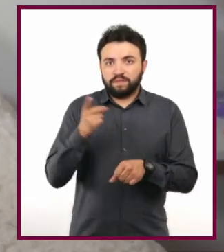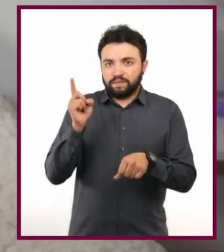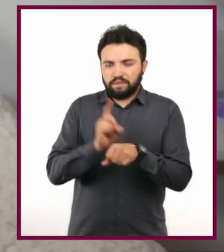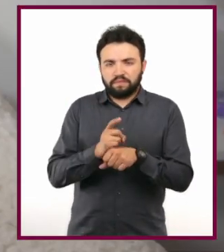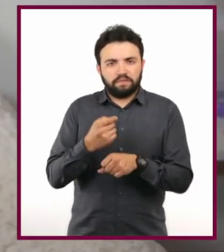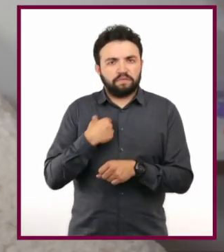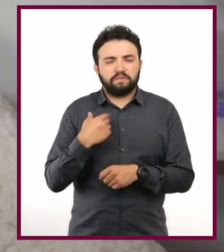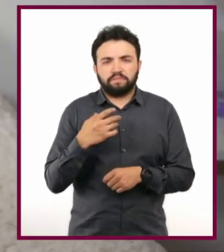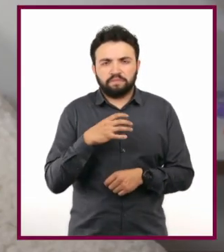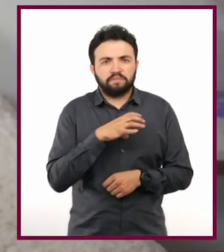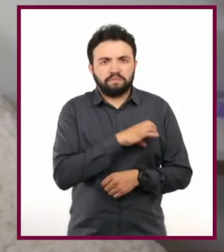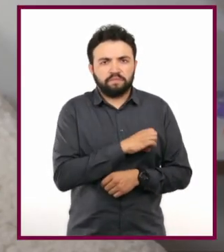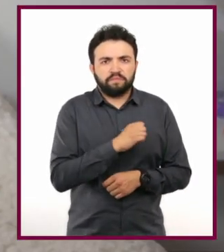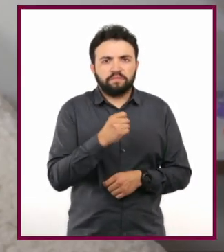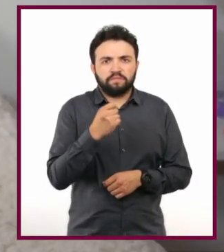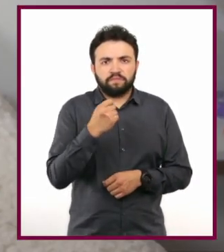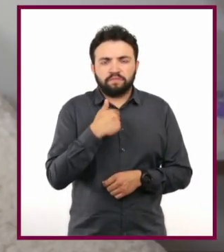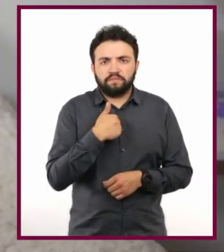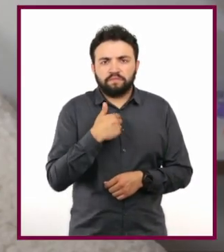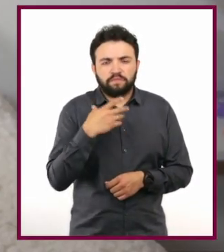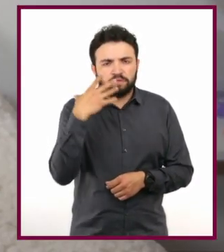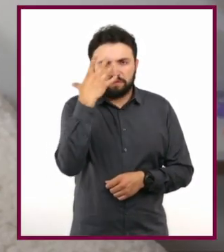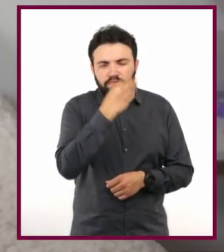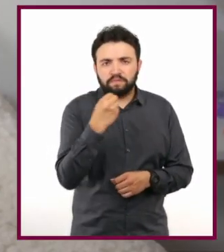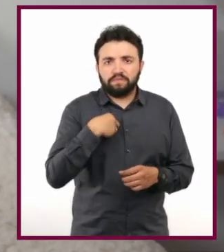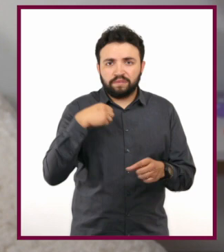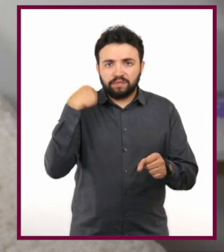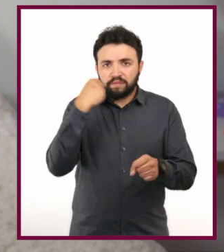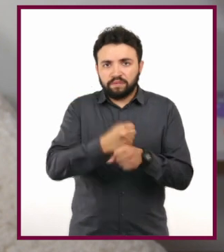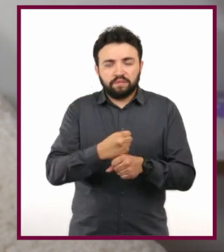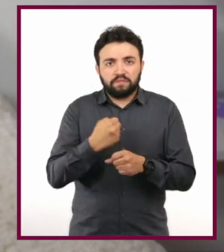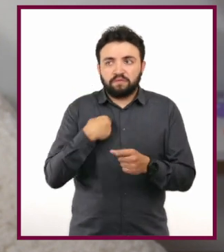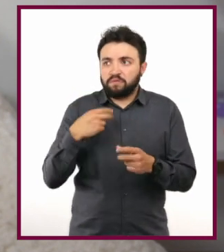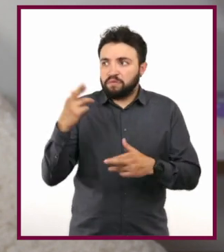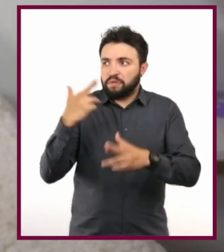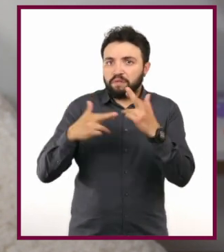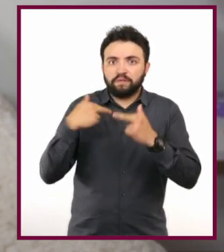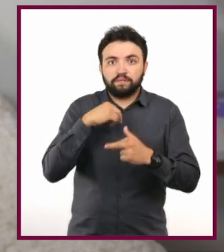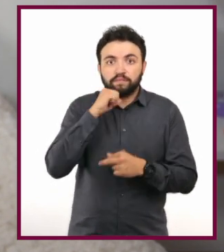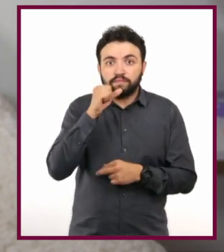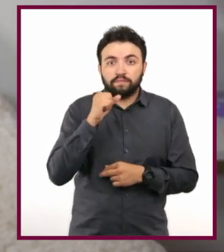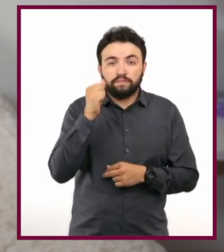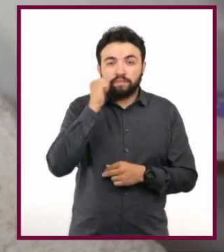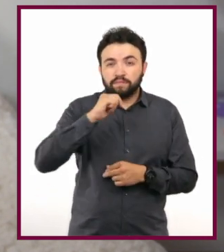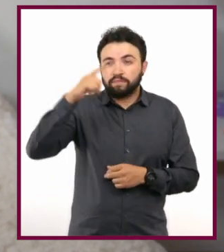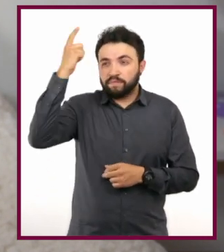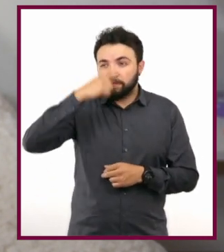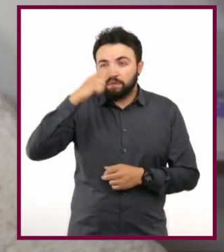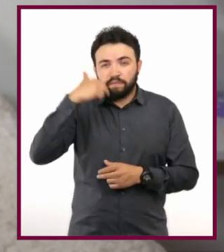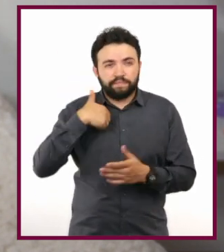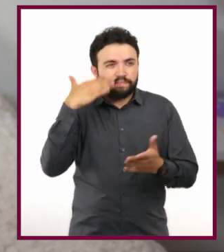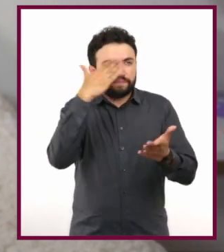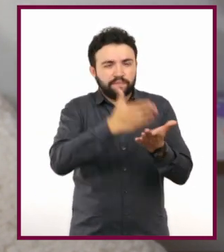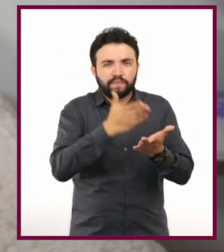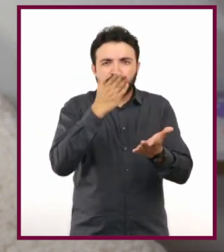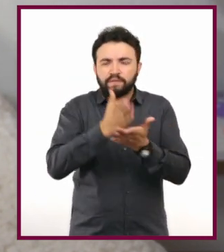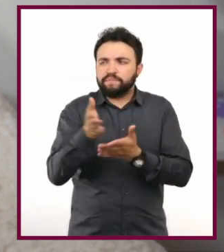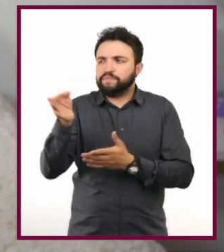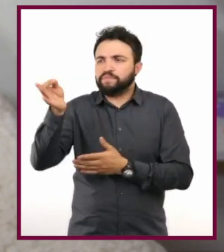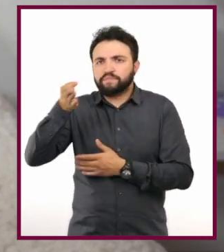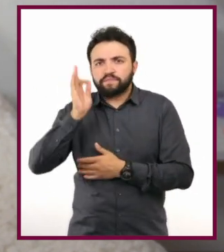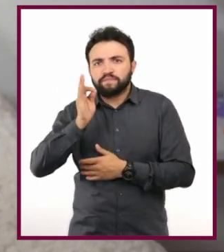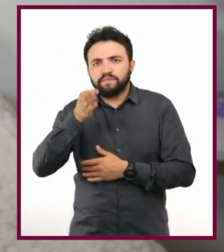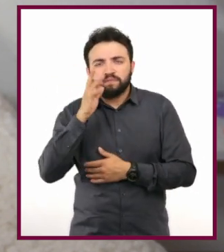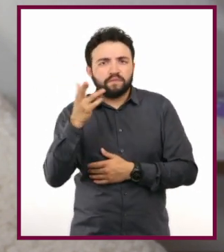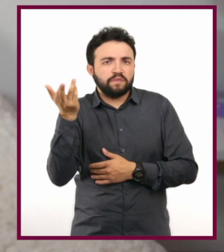pasado unos días encantadores en mi hermoso puerto al que después de tantos años regresé. Todas las noches vamos a los portales a